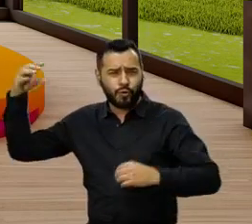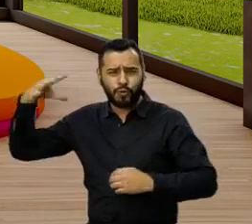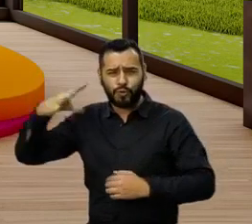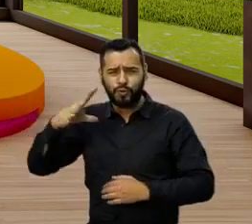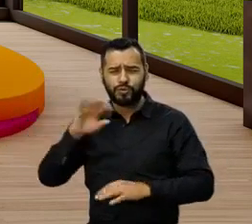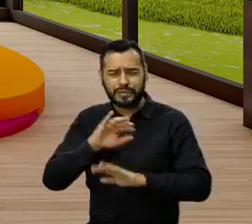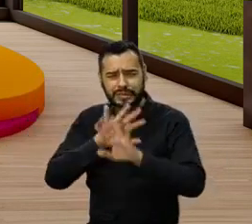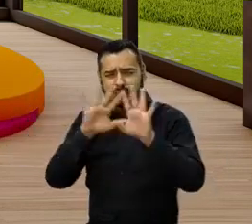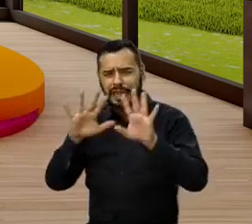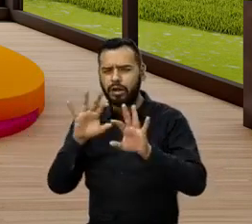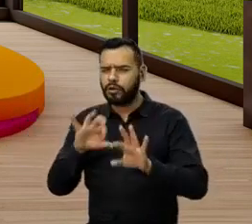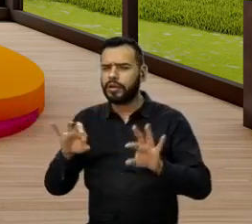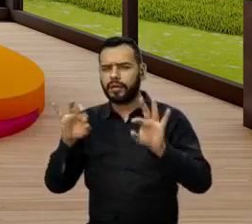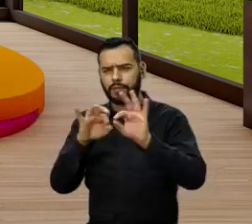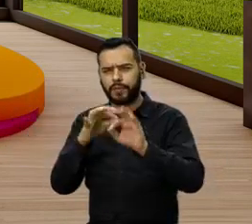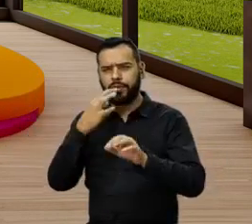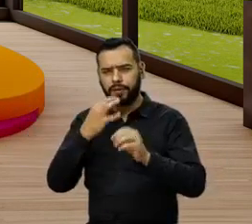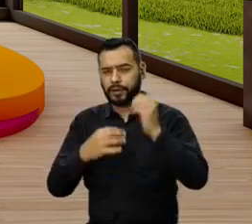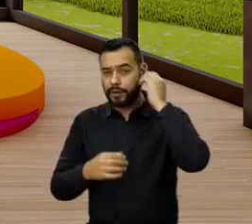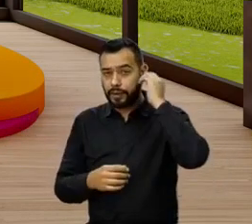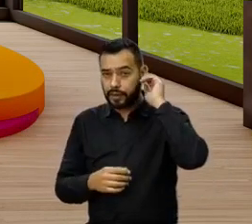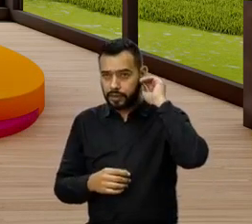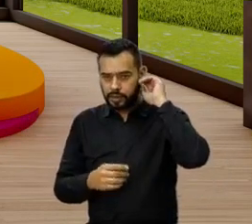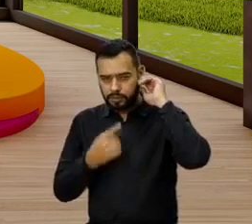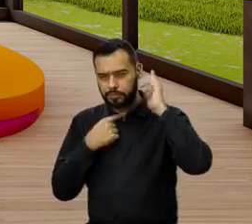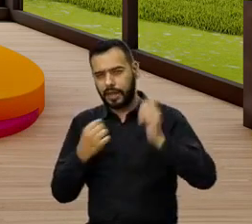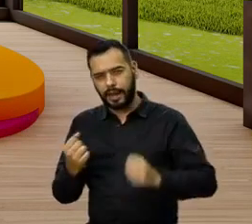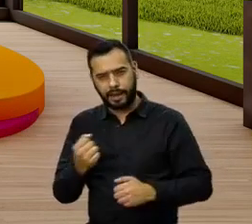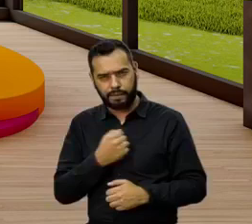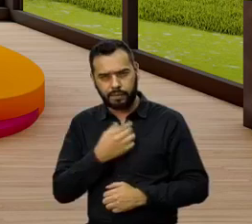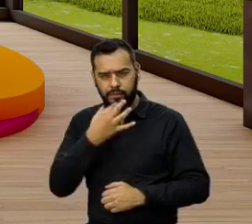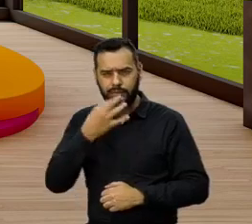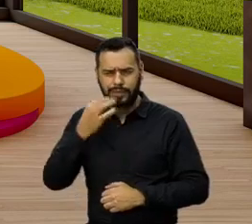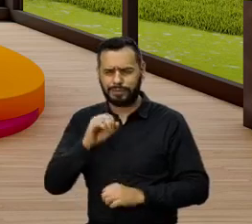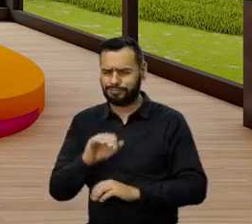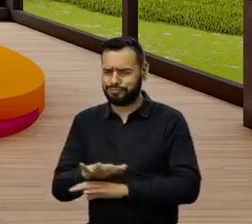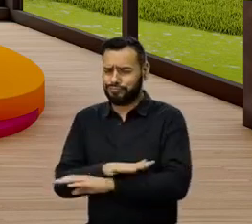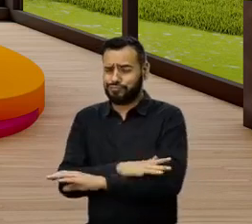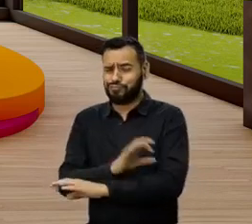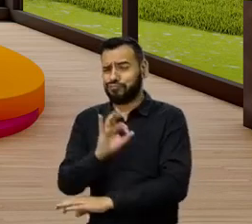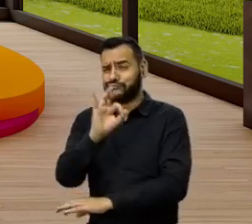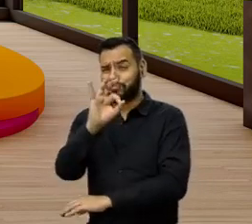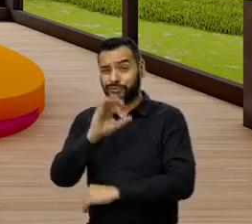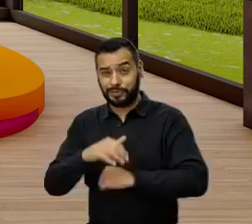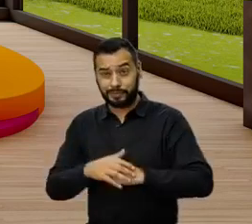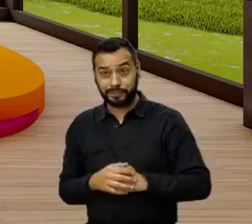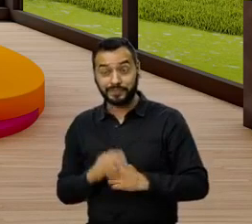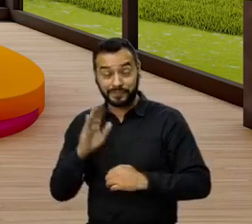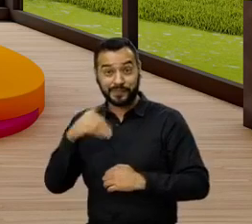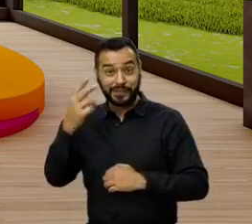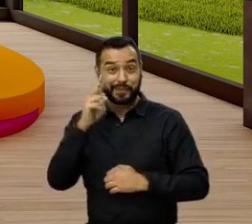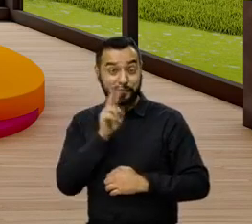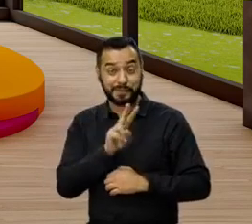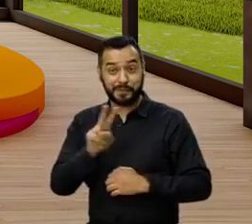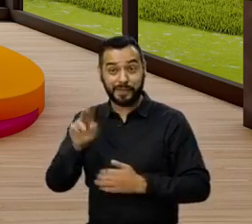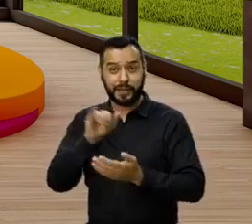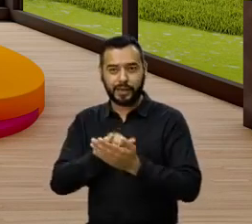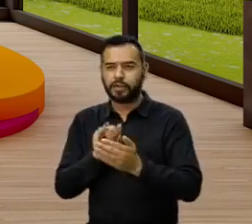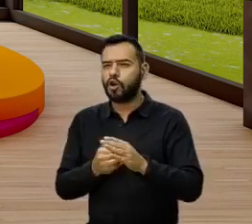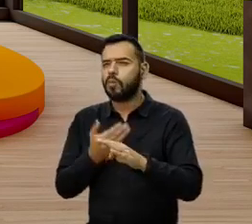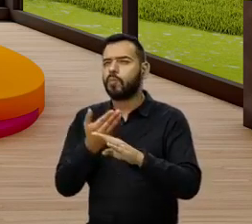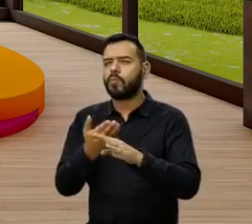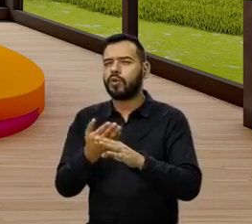de verdad bueno todo eso sí nos encanta definitivamente espectacular y bueno después de ver esto pues te